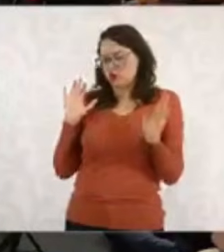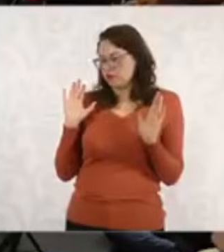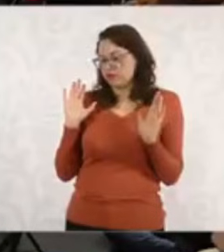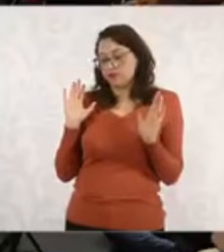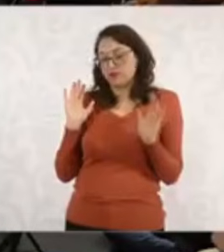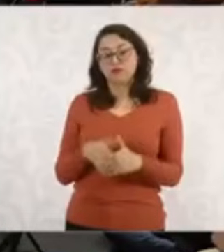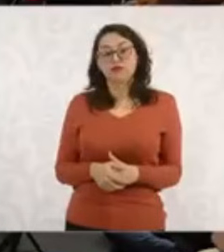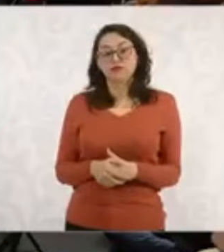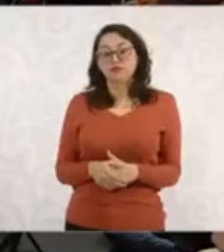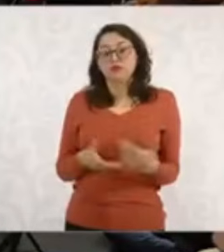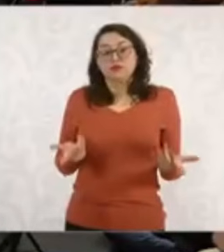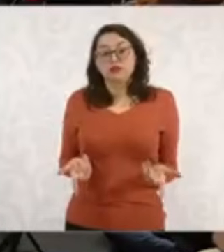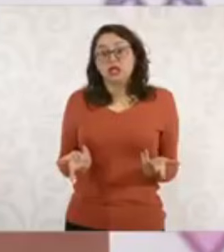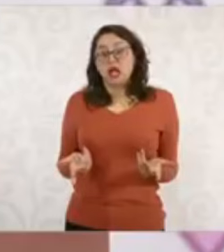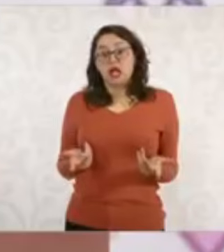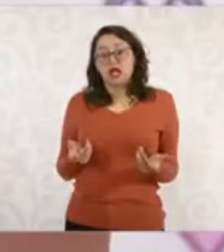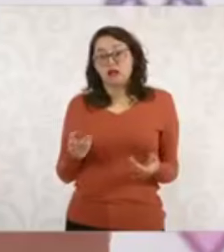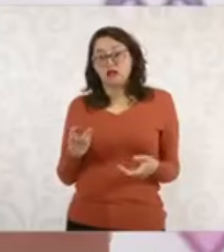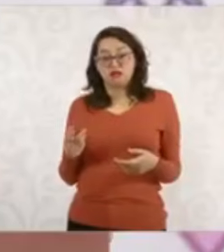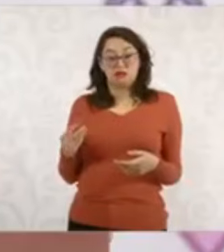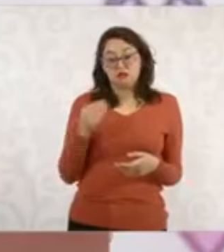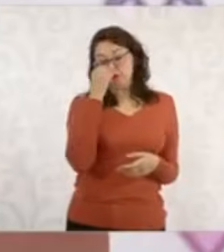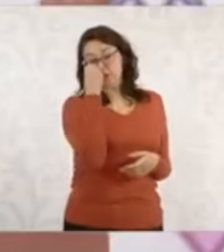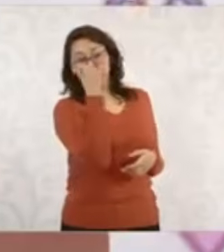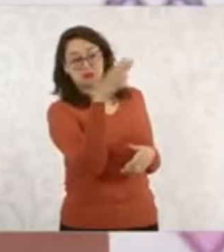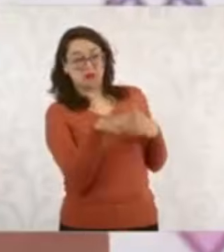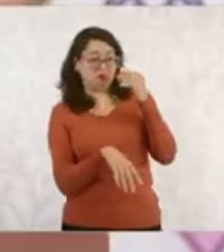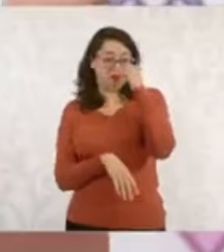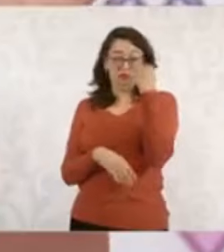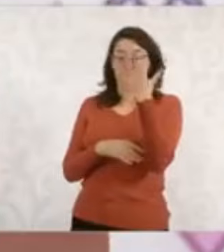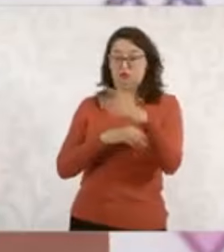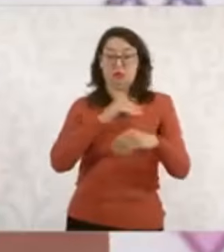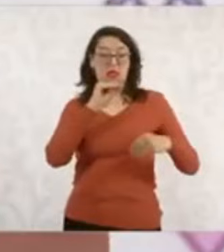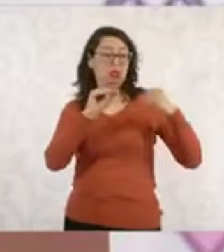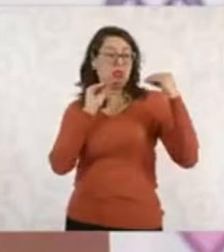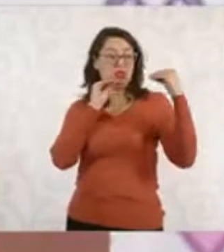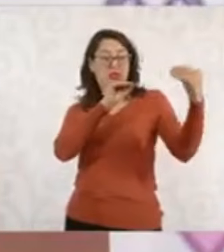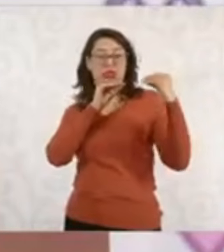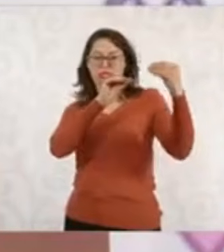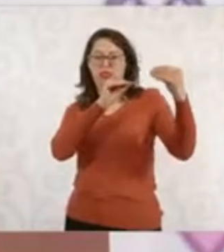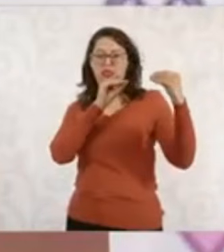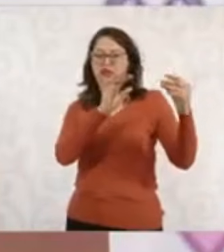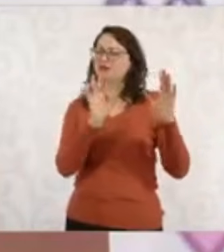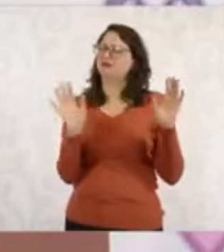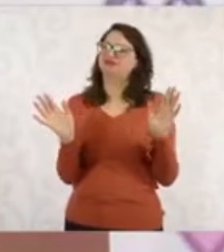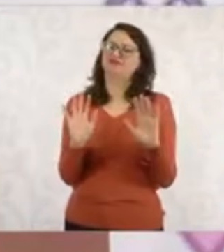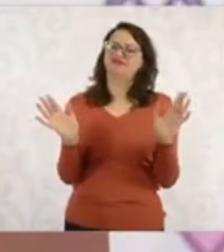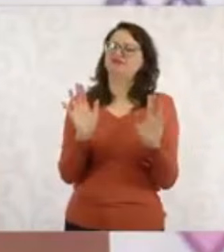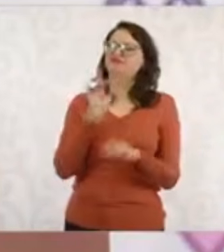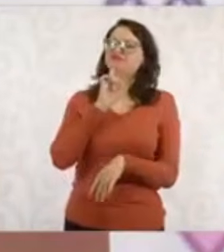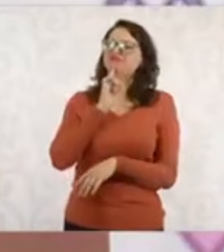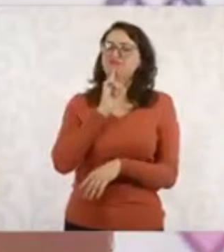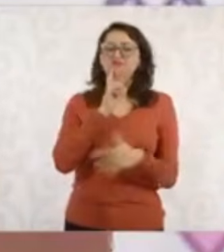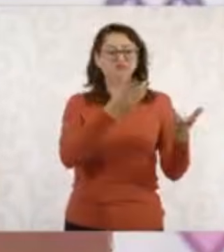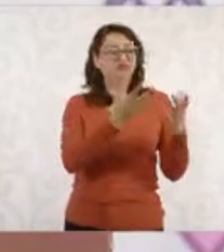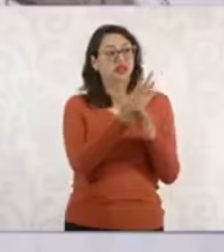Y tampoco queremos que esto sea un asunto de una polémica o una disputa con los Estados Unidos. Nosotros decimos la verdad, lo que